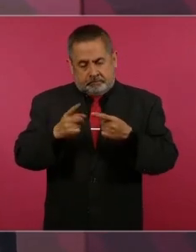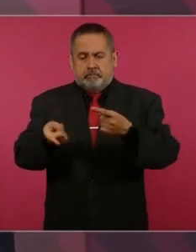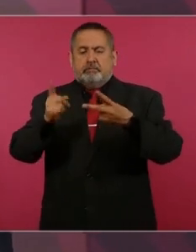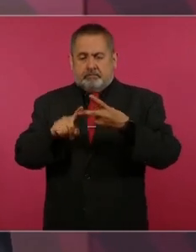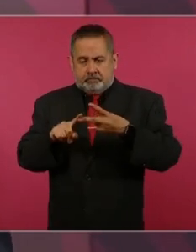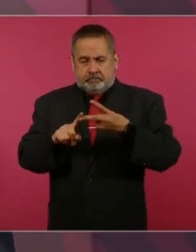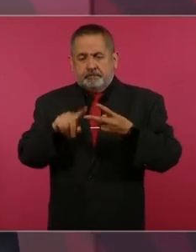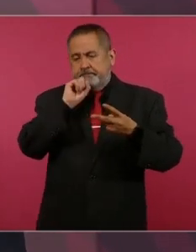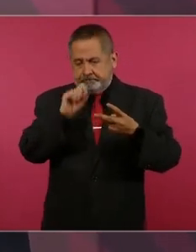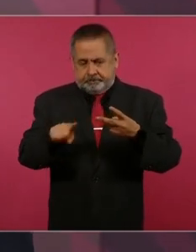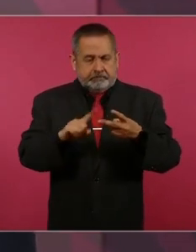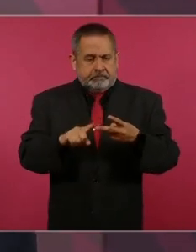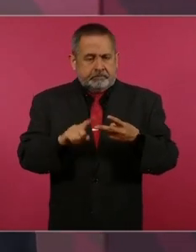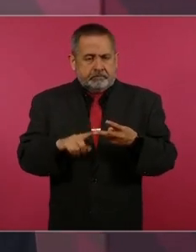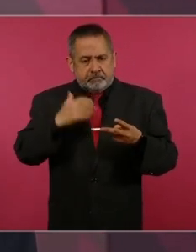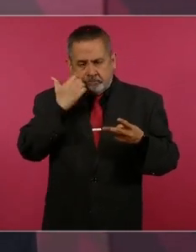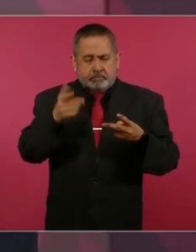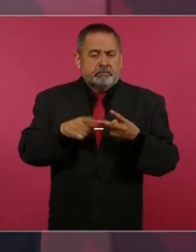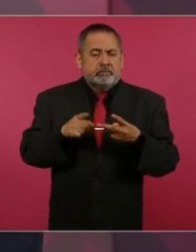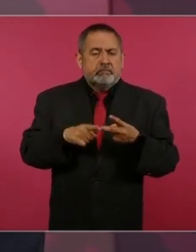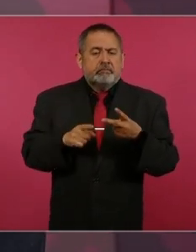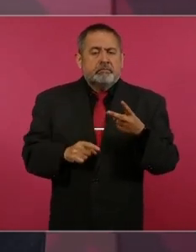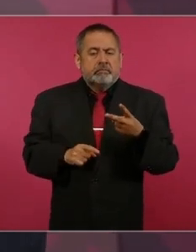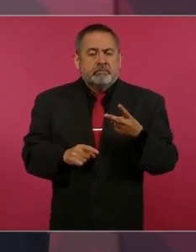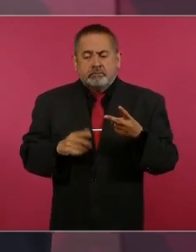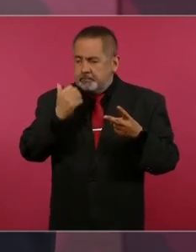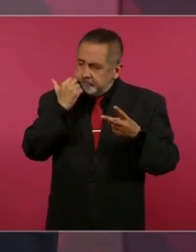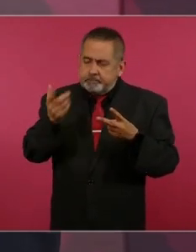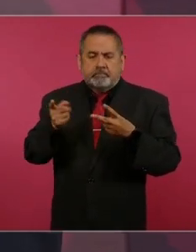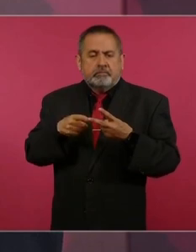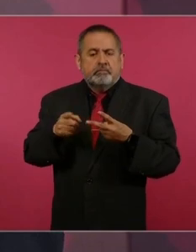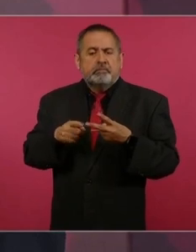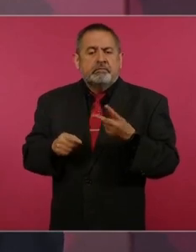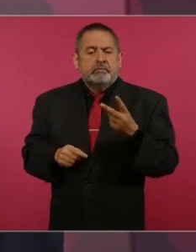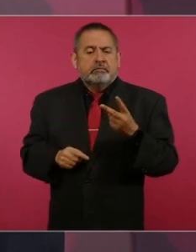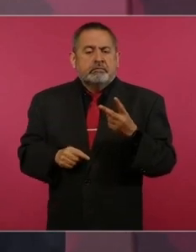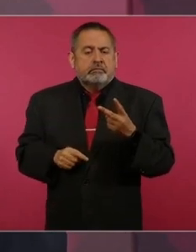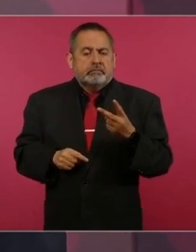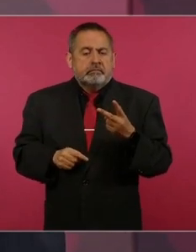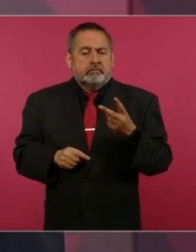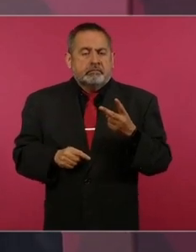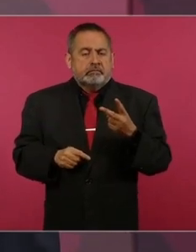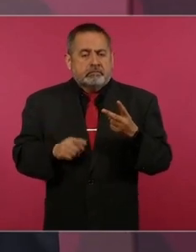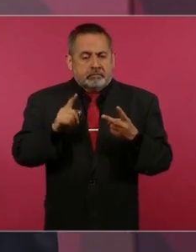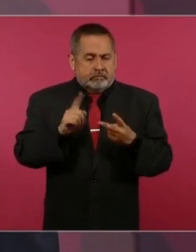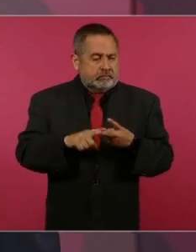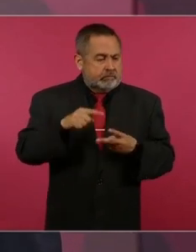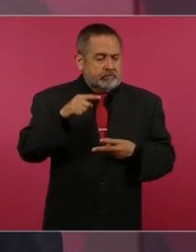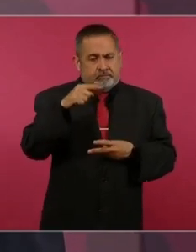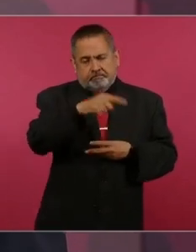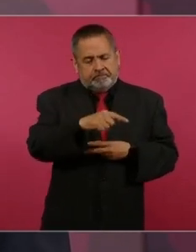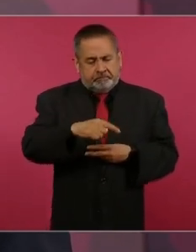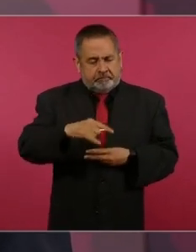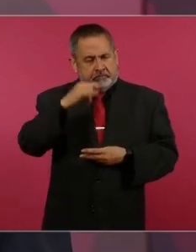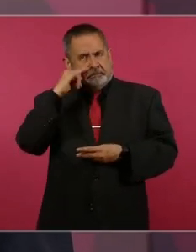también nosotros queremos un acto de desagravio.